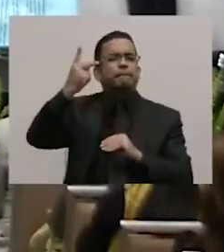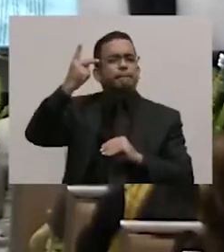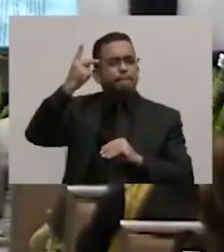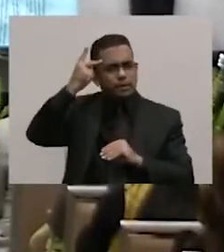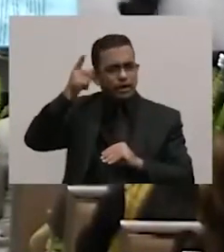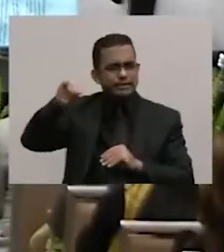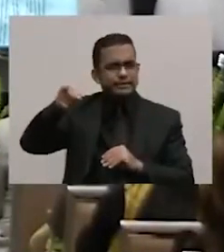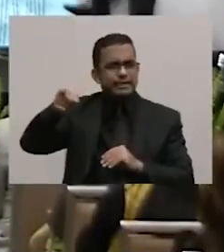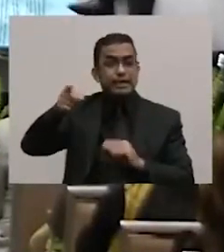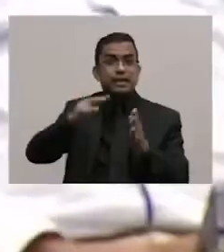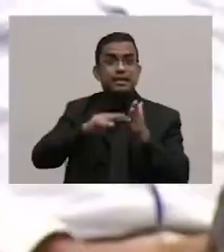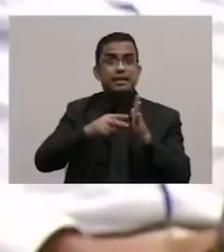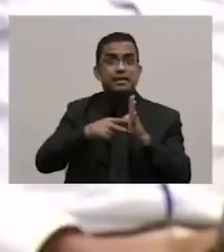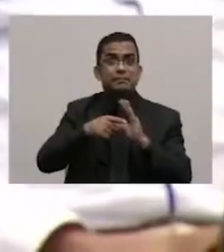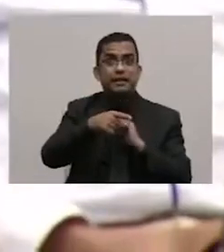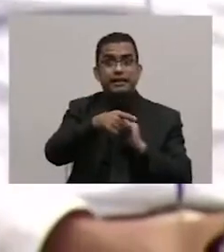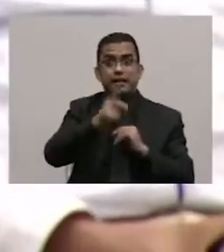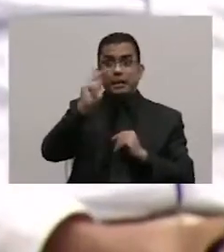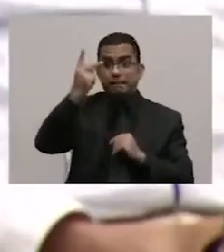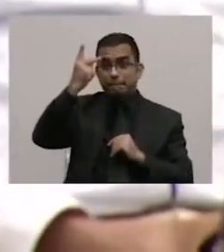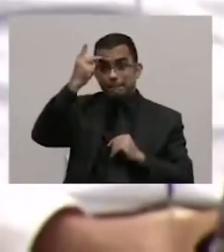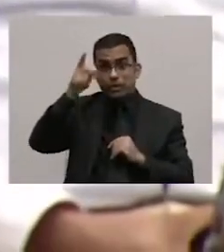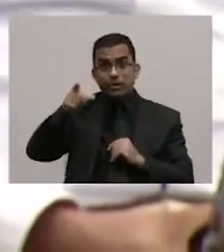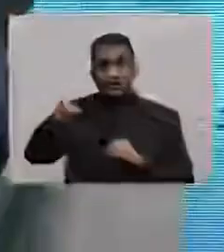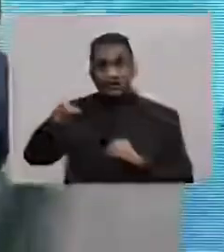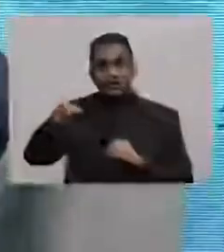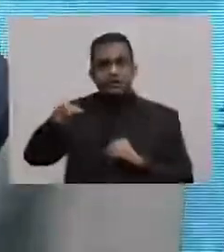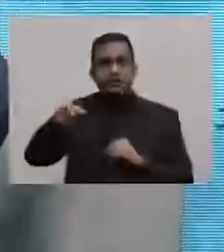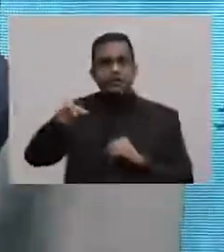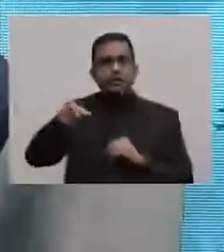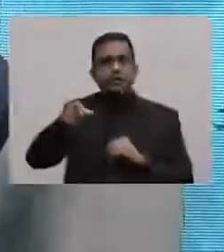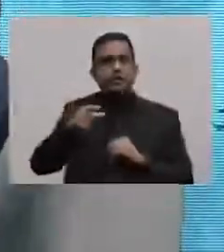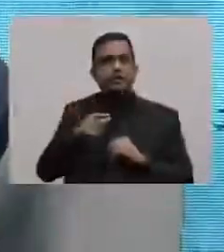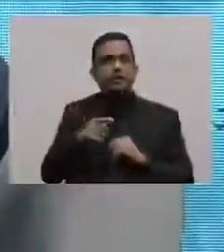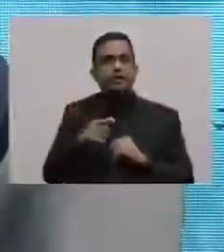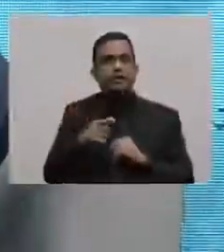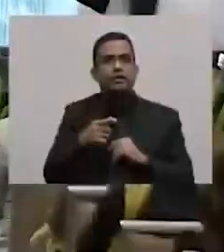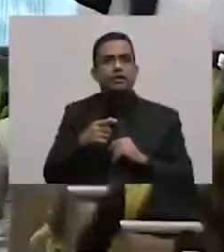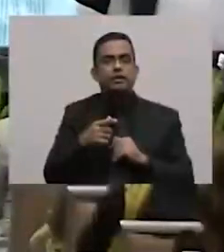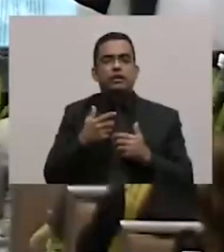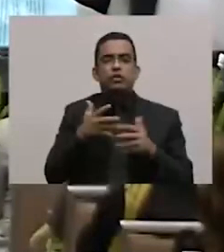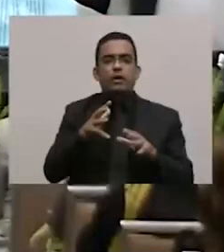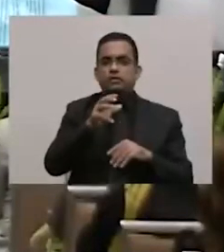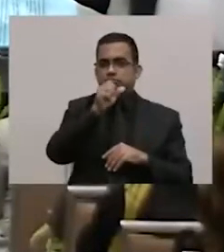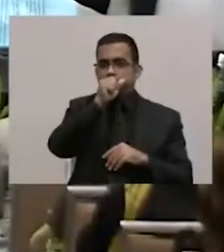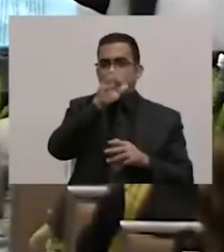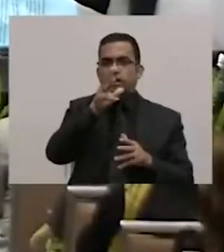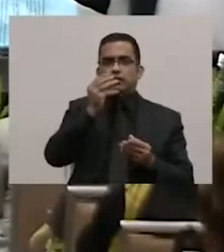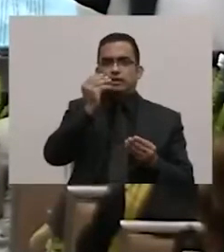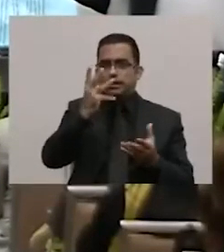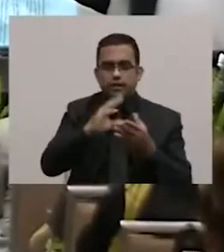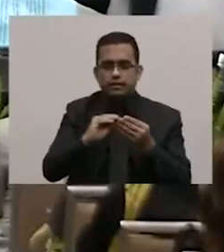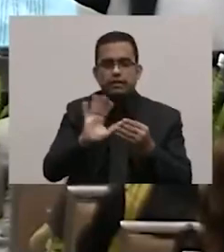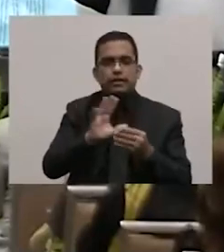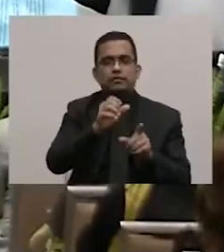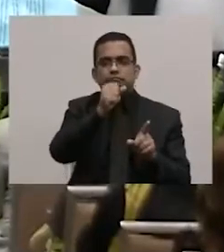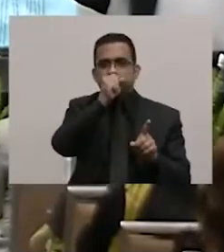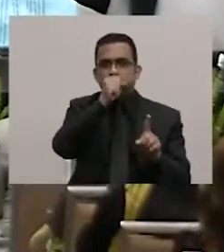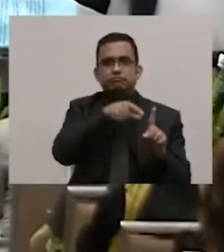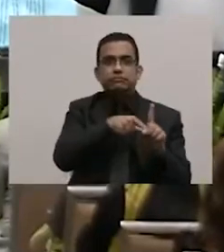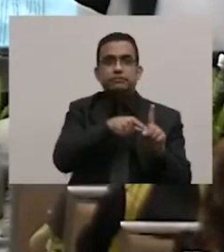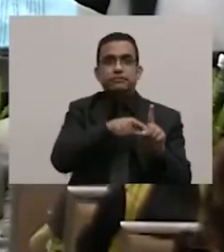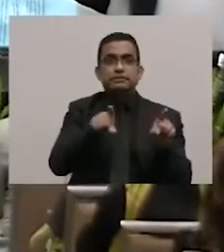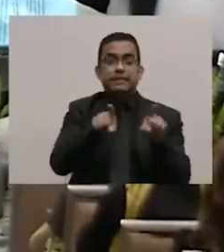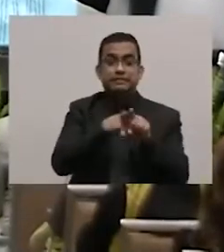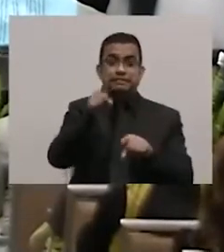exacto. Que entiende que es una estrategia política no decir lo que piensa. Exacto, que no quiere dar explicaciones. Gracias, Edith. En silencio. Sí, de hecho tenemos